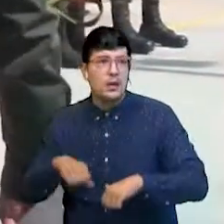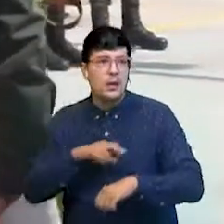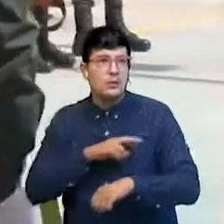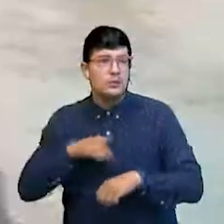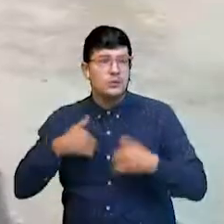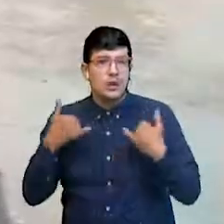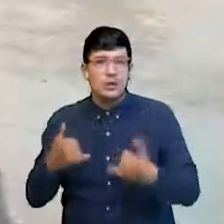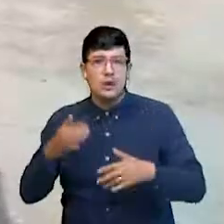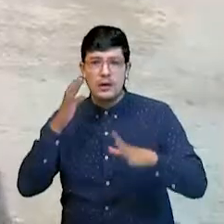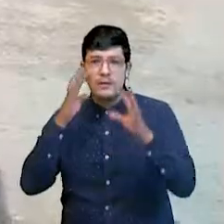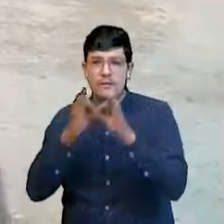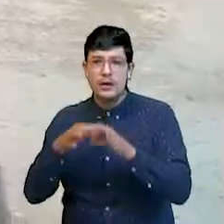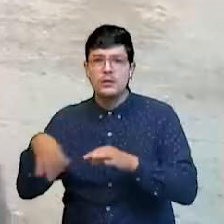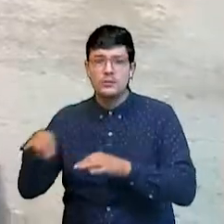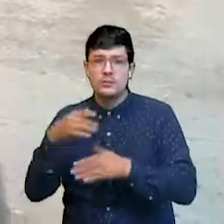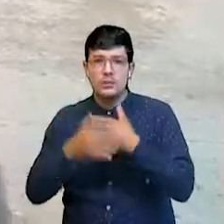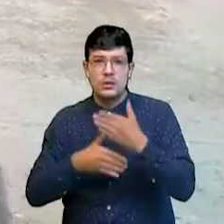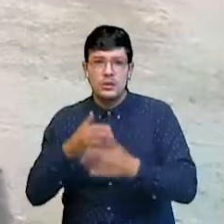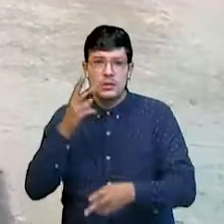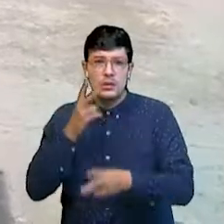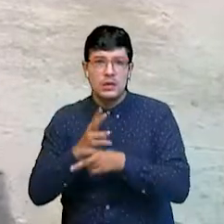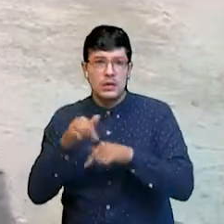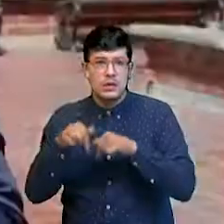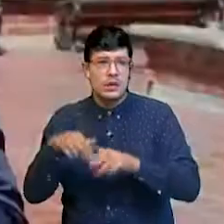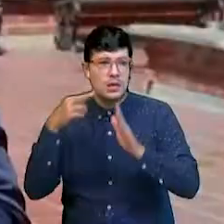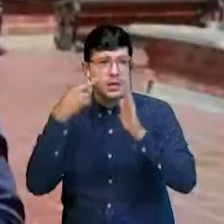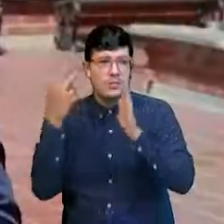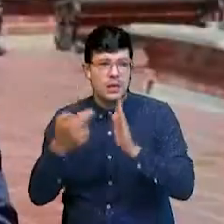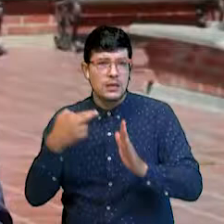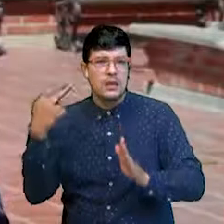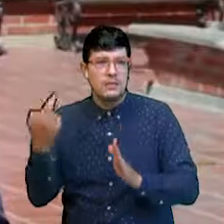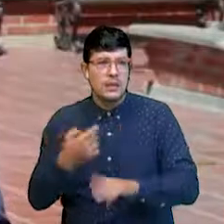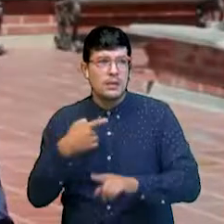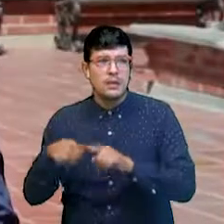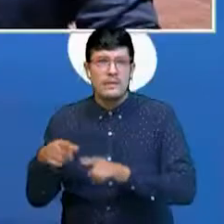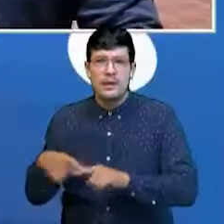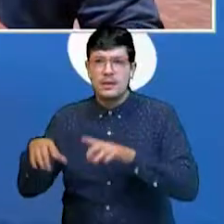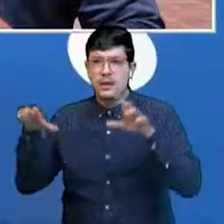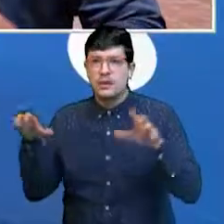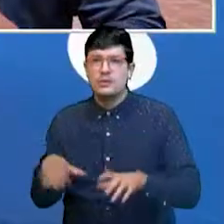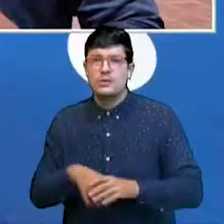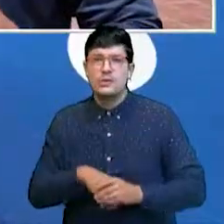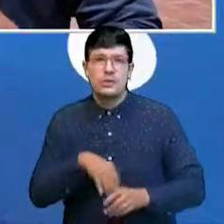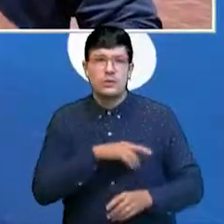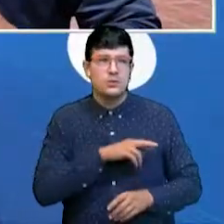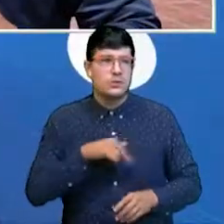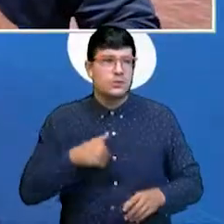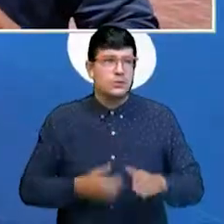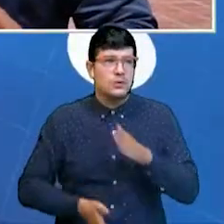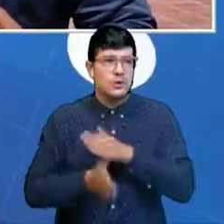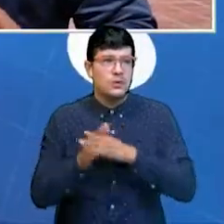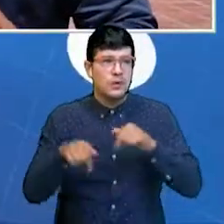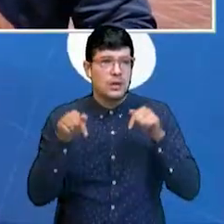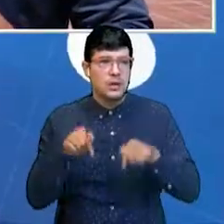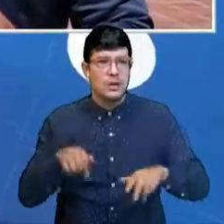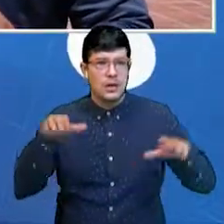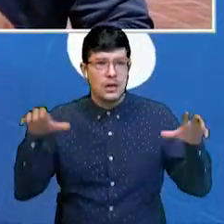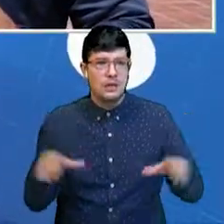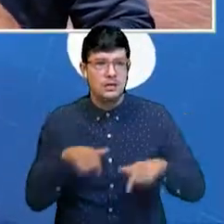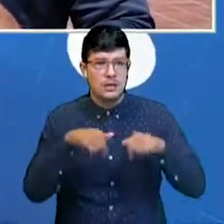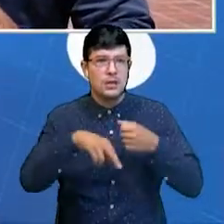los focos donde la inseguridad es recurrente. Continuaremos atentos a este y toda la información que surja desde la región del